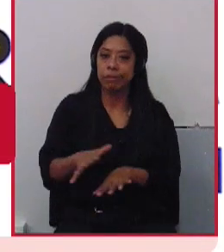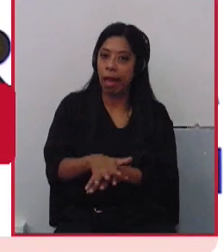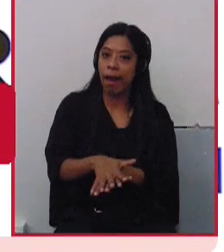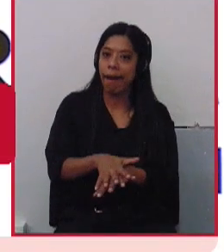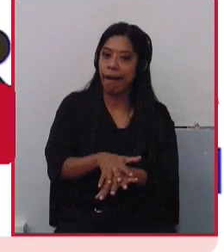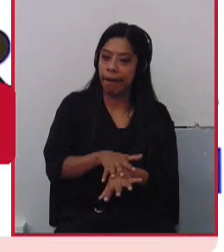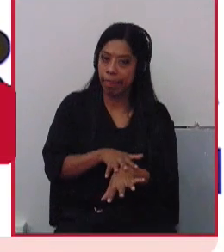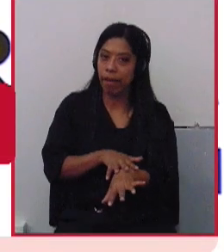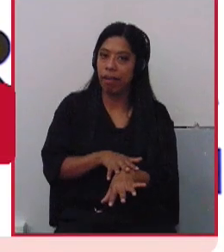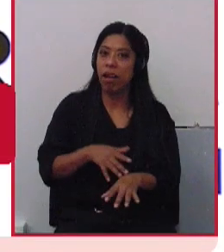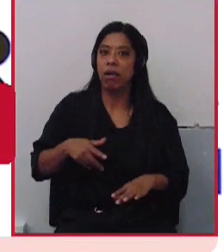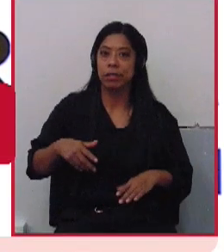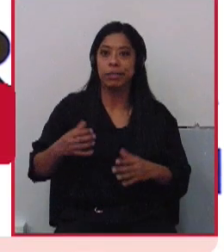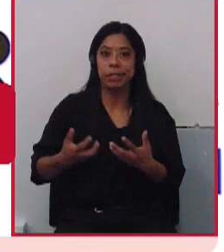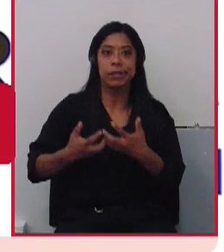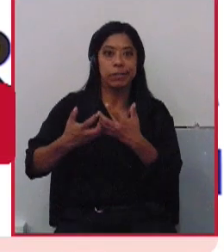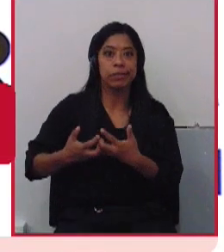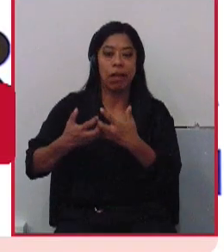a la unidad.